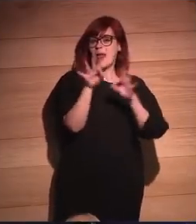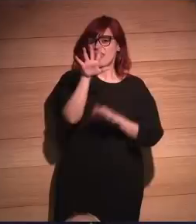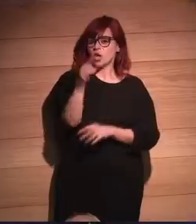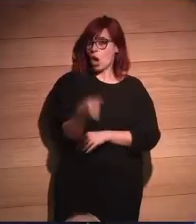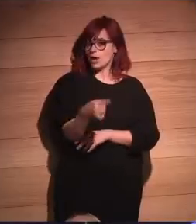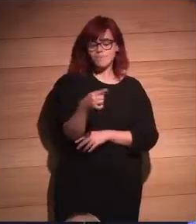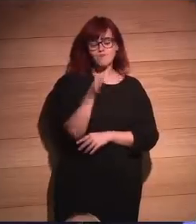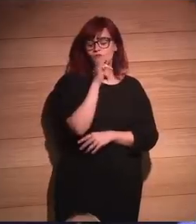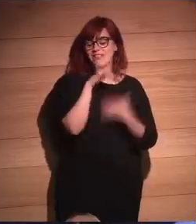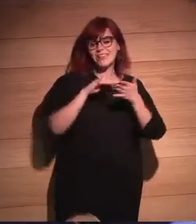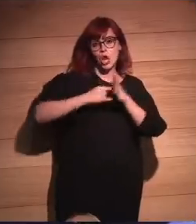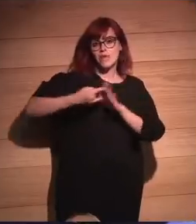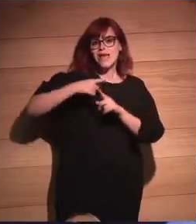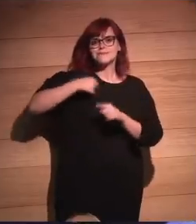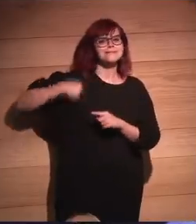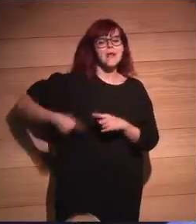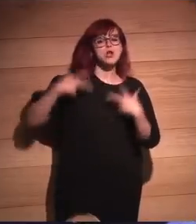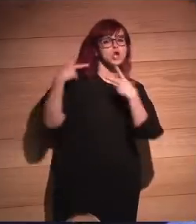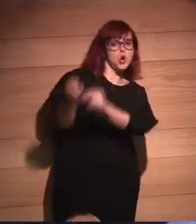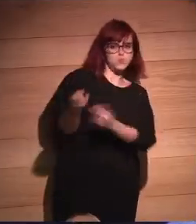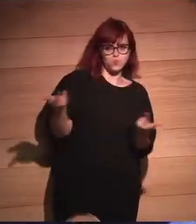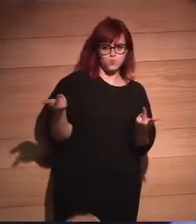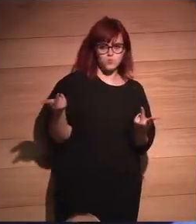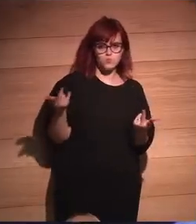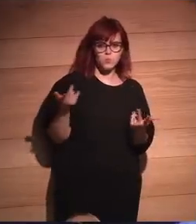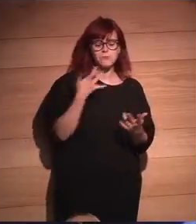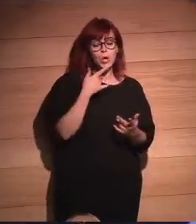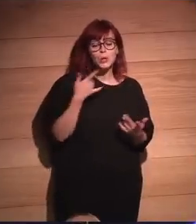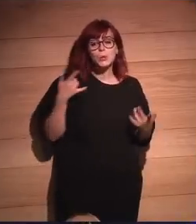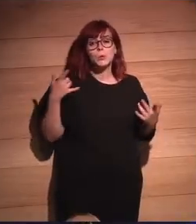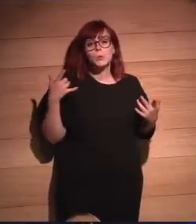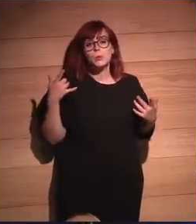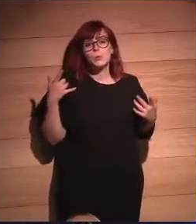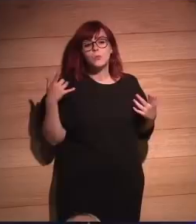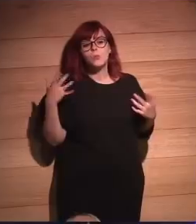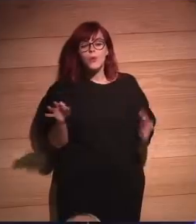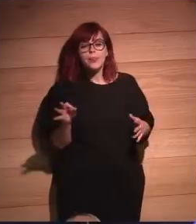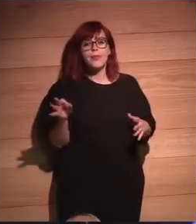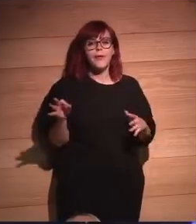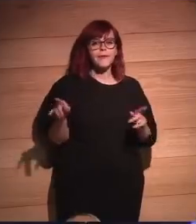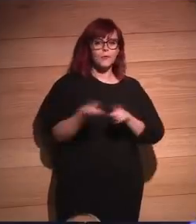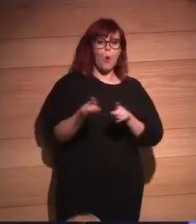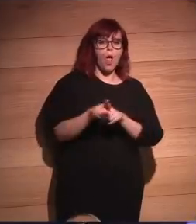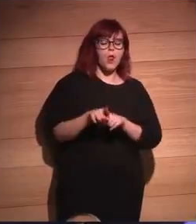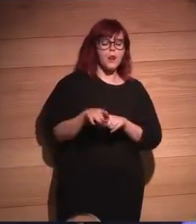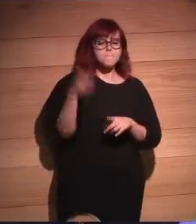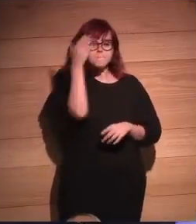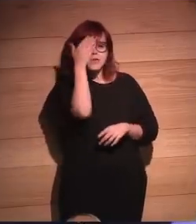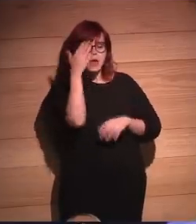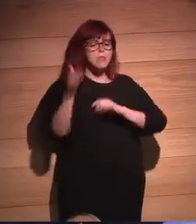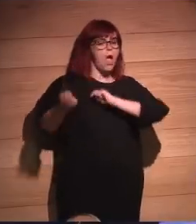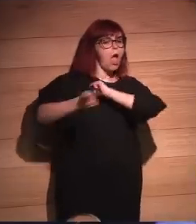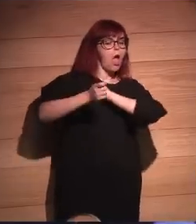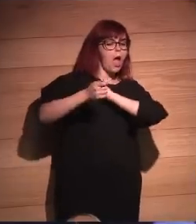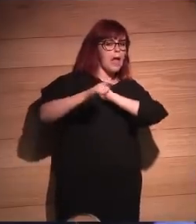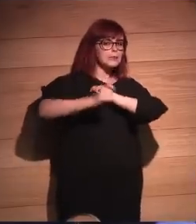5G tecnología china. No es posible que tenga puertas traseras,